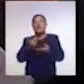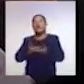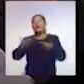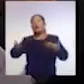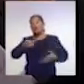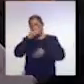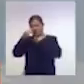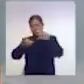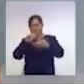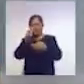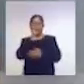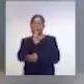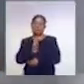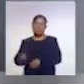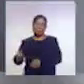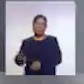Rodríguez.